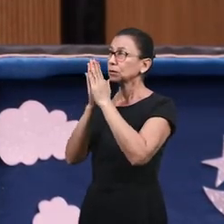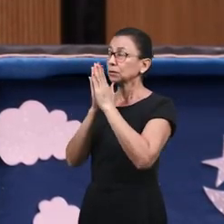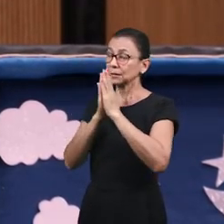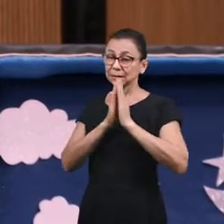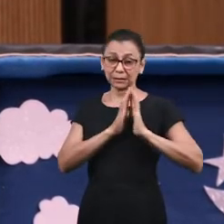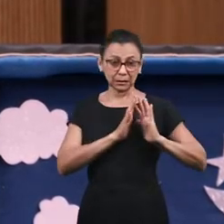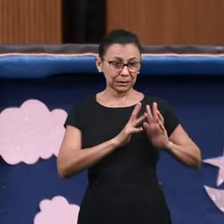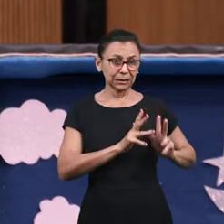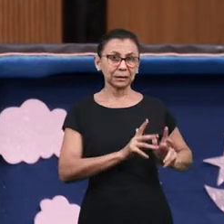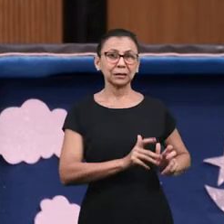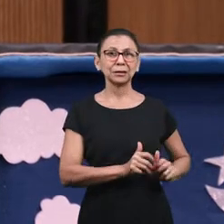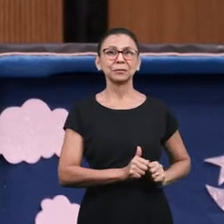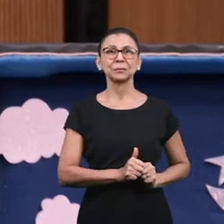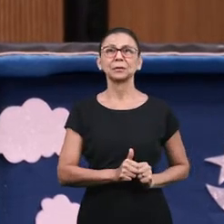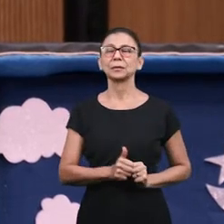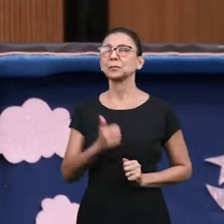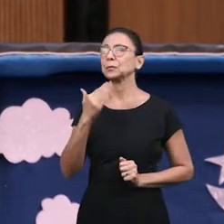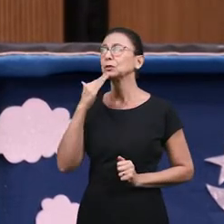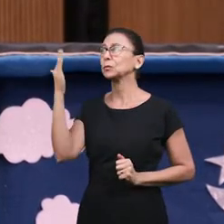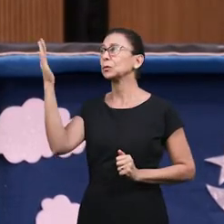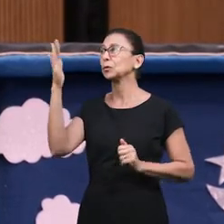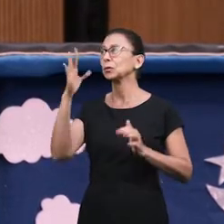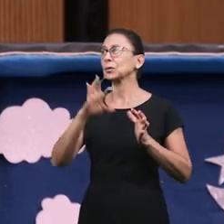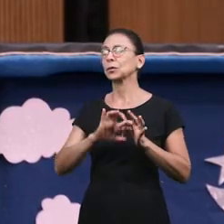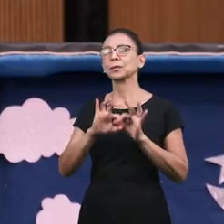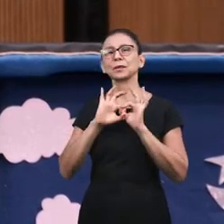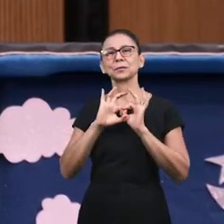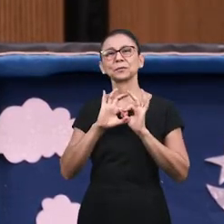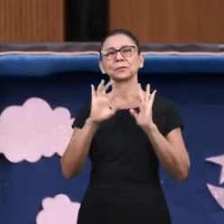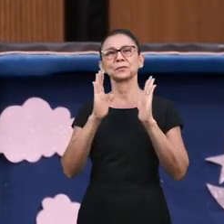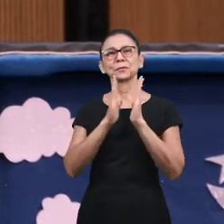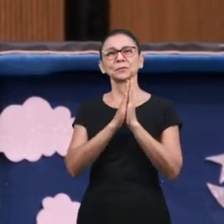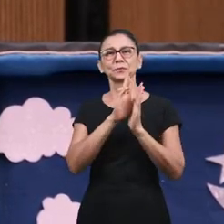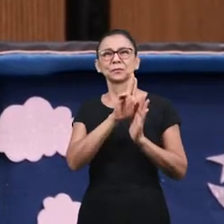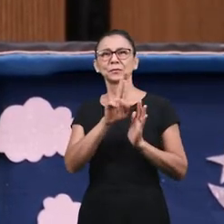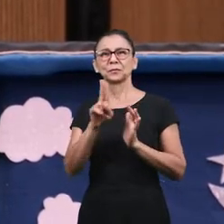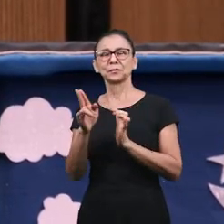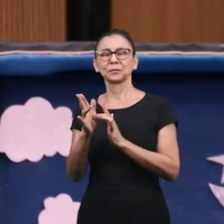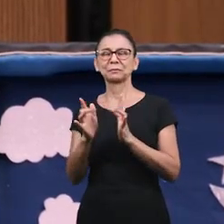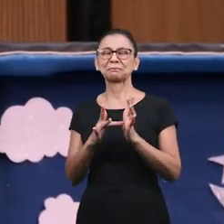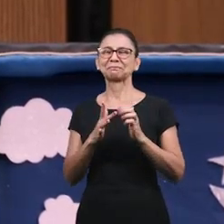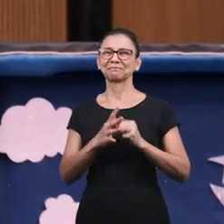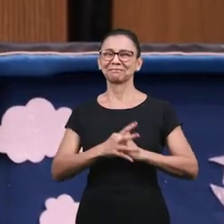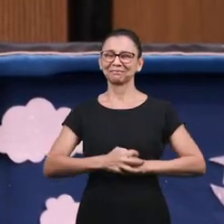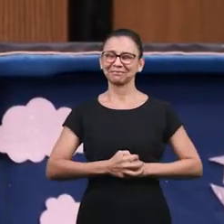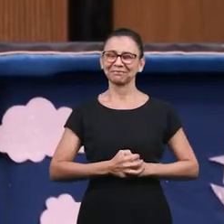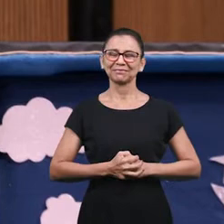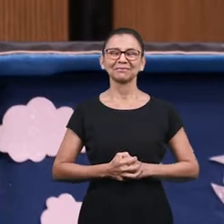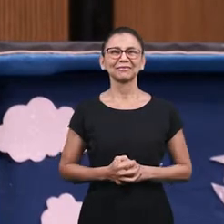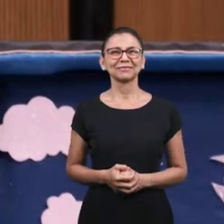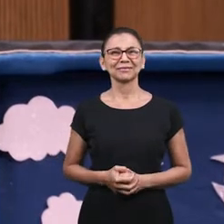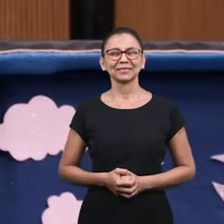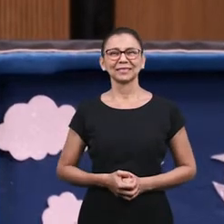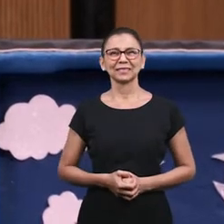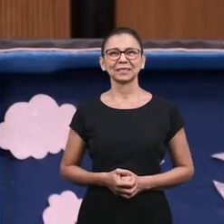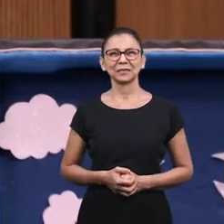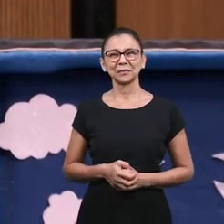nuestro corazón y danos comunión contigo. Nosotros oramos en nombre de Jesús.